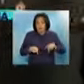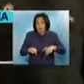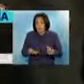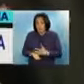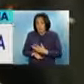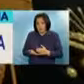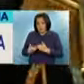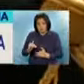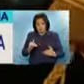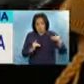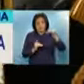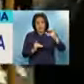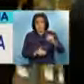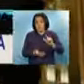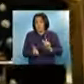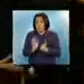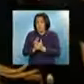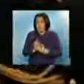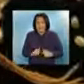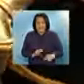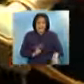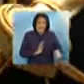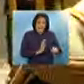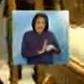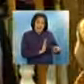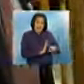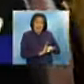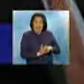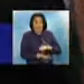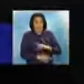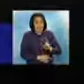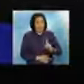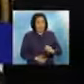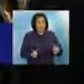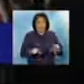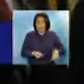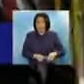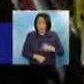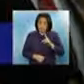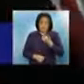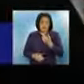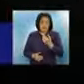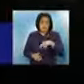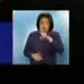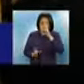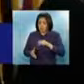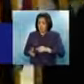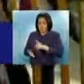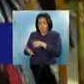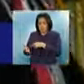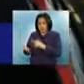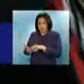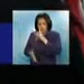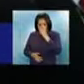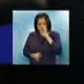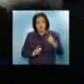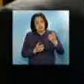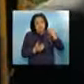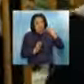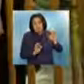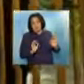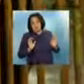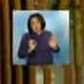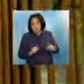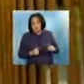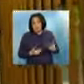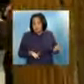que esté por encima de la ley. Muy negativo y muy malo para todos los peruanos. ¿Lo descalifica como político? Mira, yo creo que sí, porque ya una